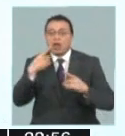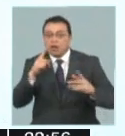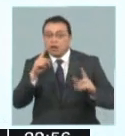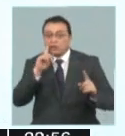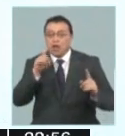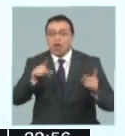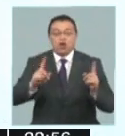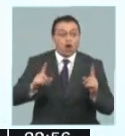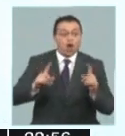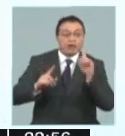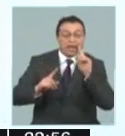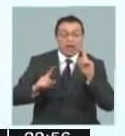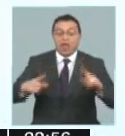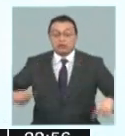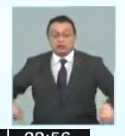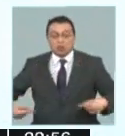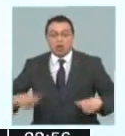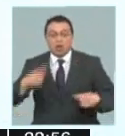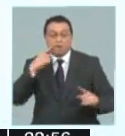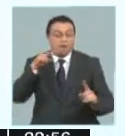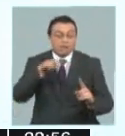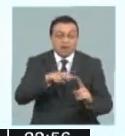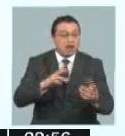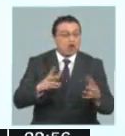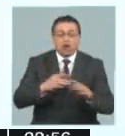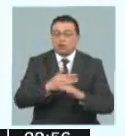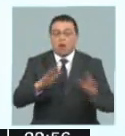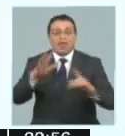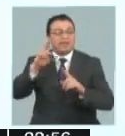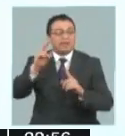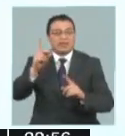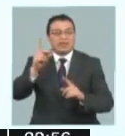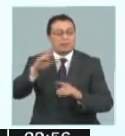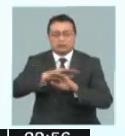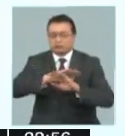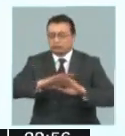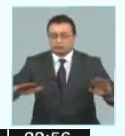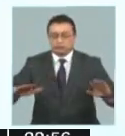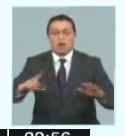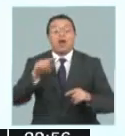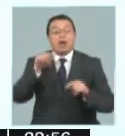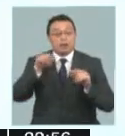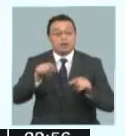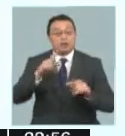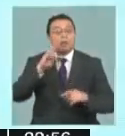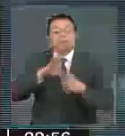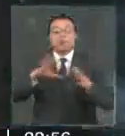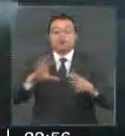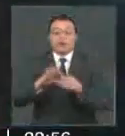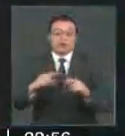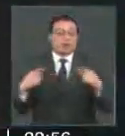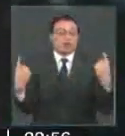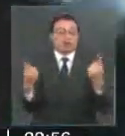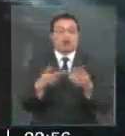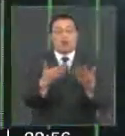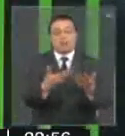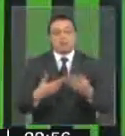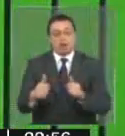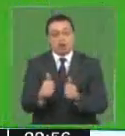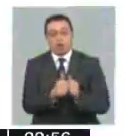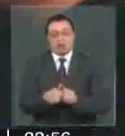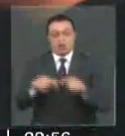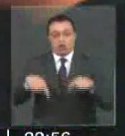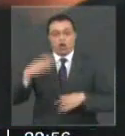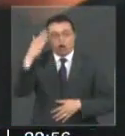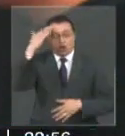alguien tengo una silla de rueda que se ve y la mía no se ve, pero ciertamente en muchos ámbitos la tengo. Muchas gracias a todos los invitados por habernos acompañado hoy día